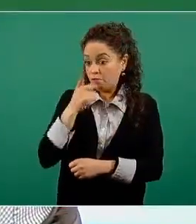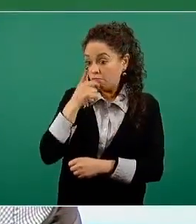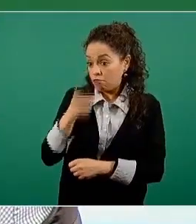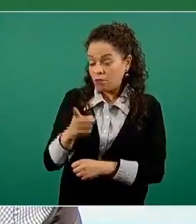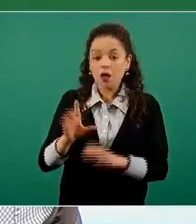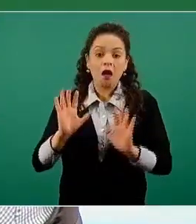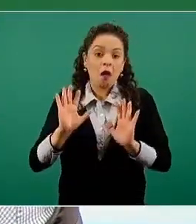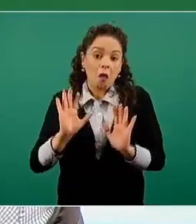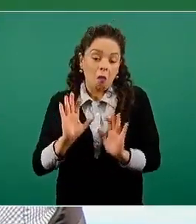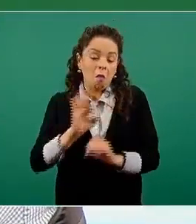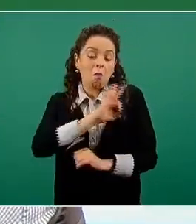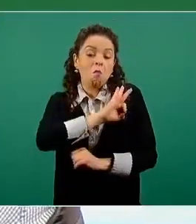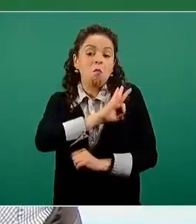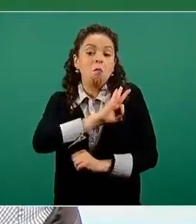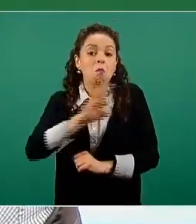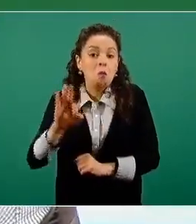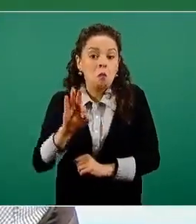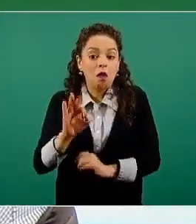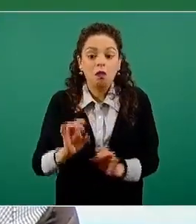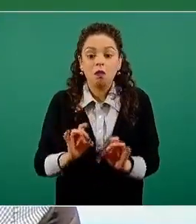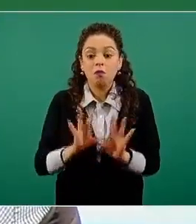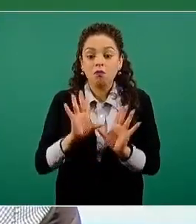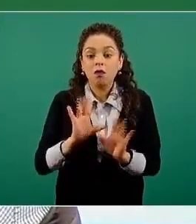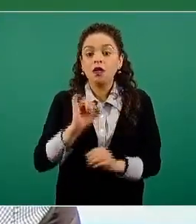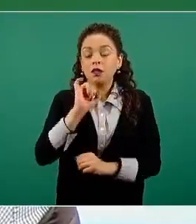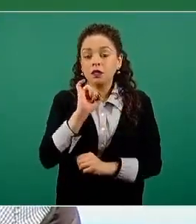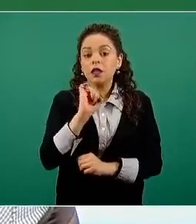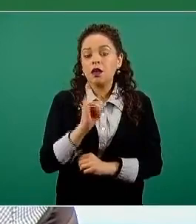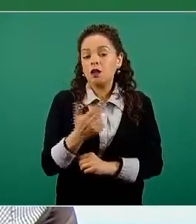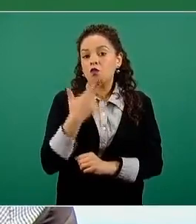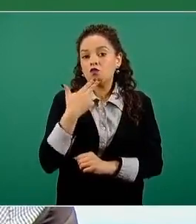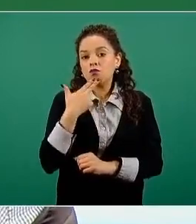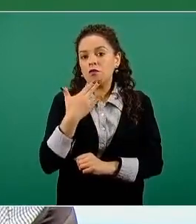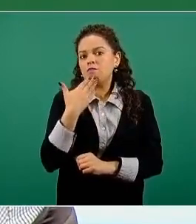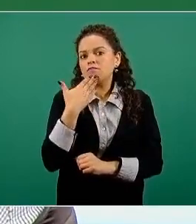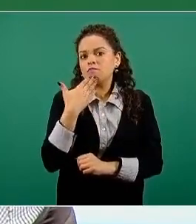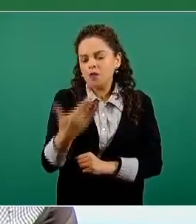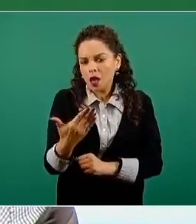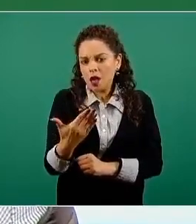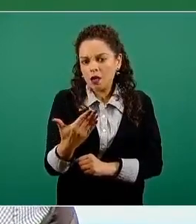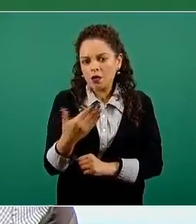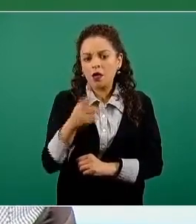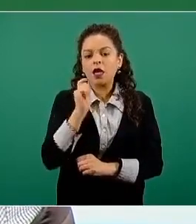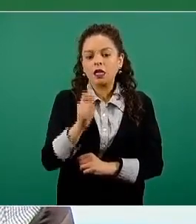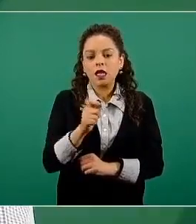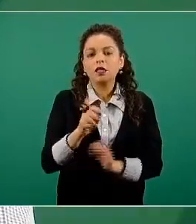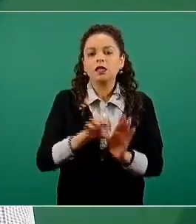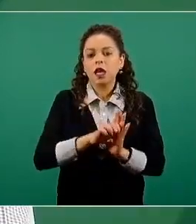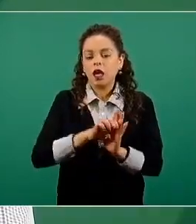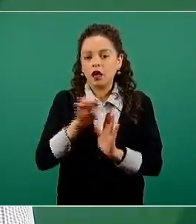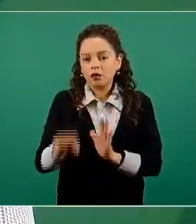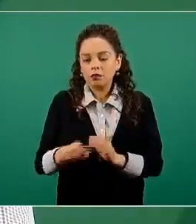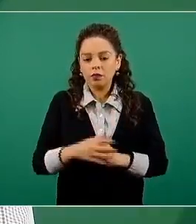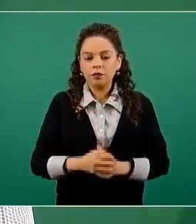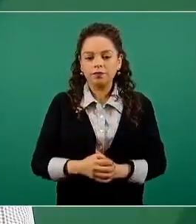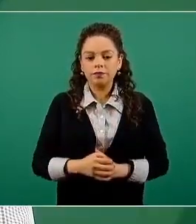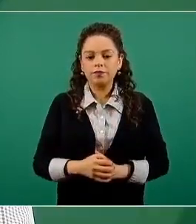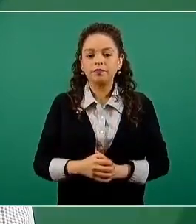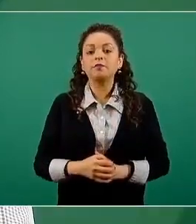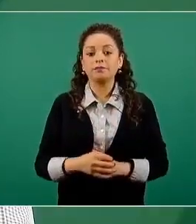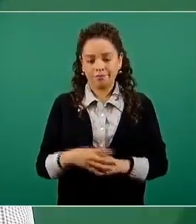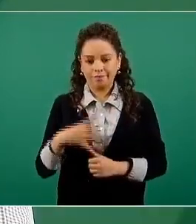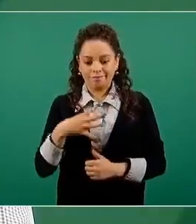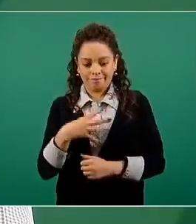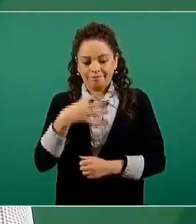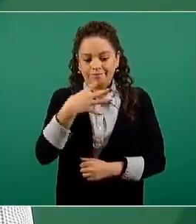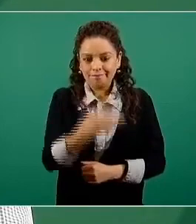haber inclusive una utilidad o un resultado positivo secundario, que sería la transferencia también de anticuerpos